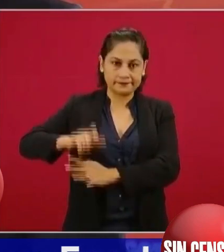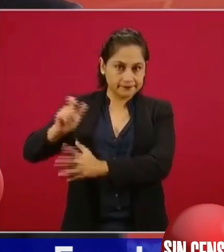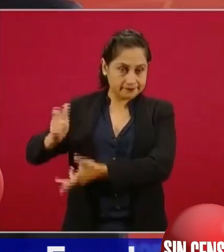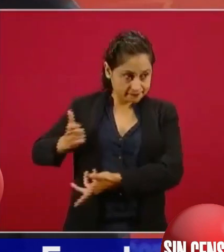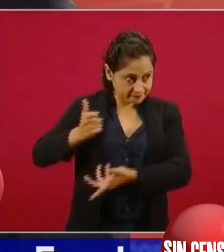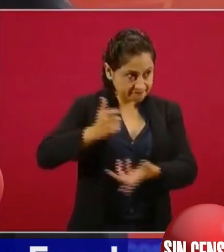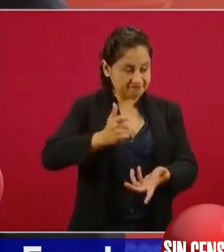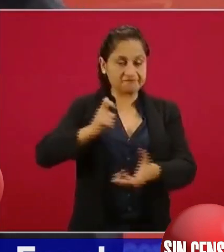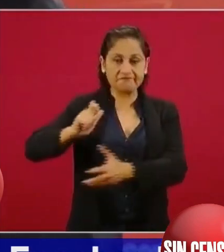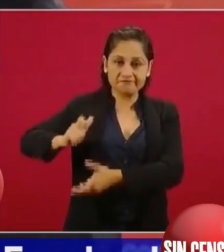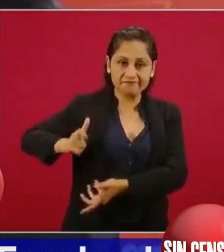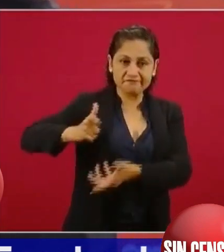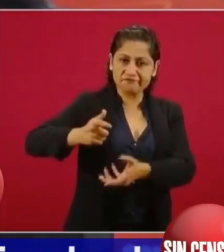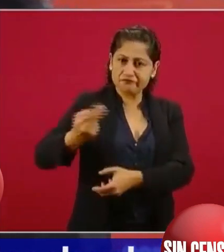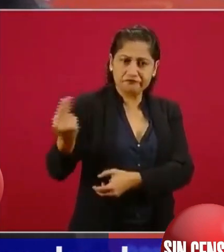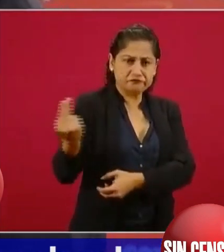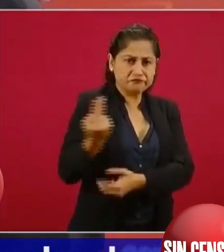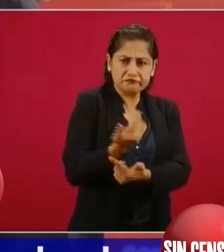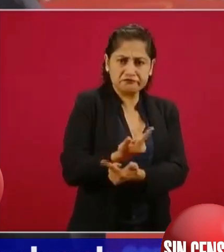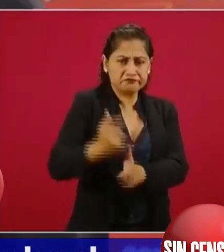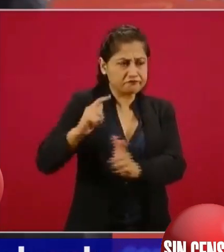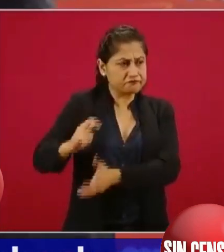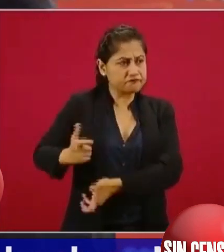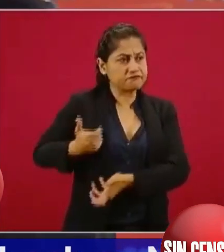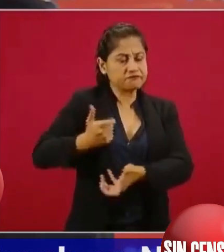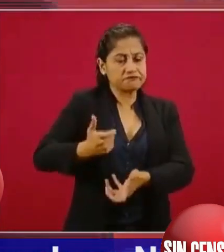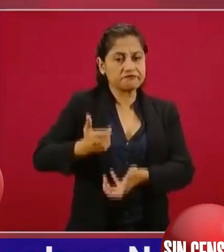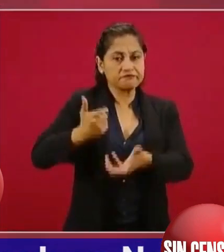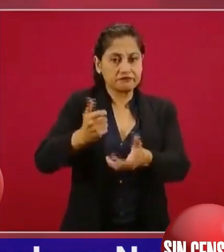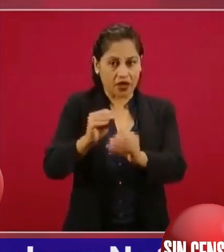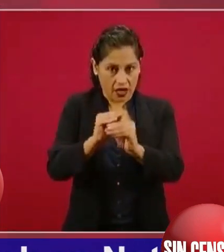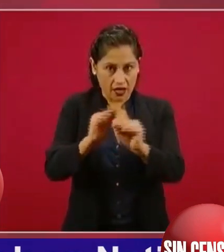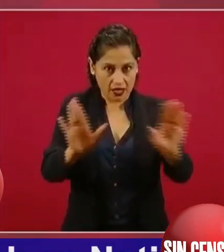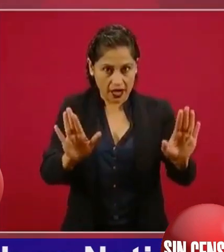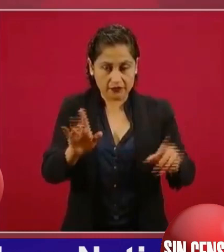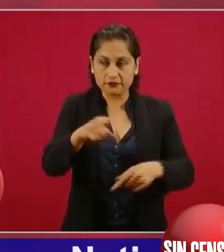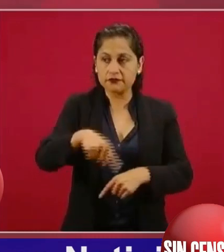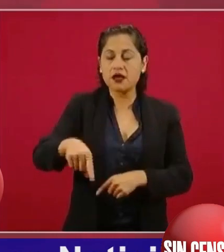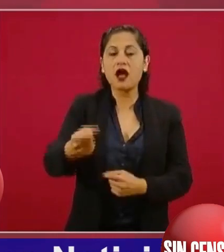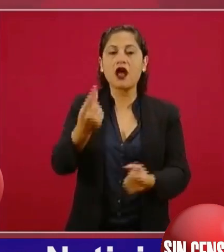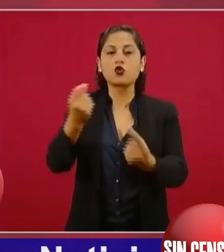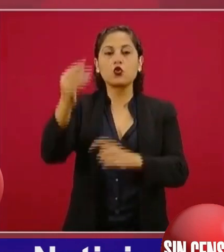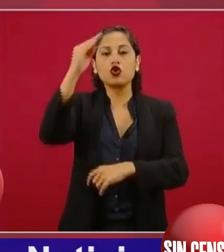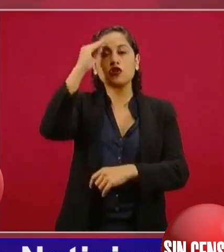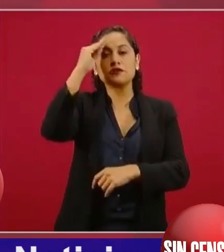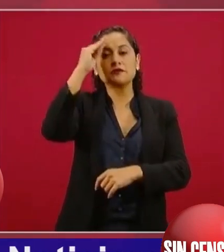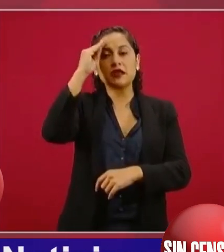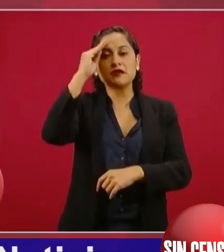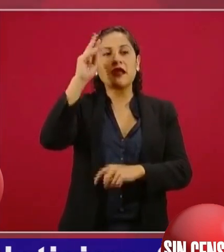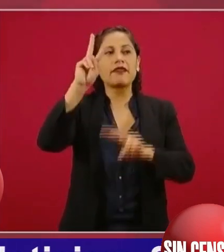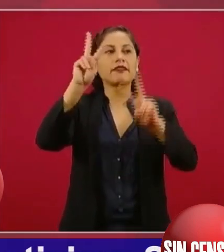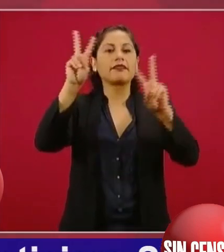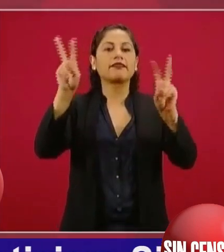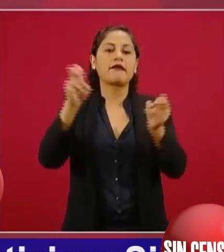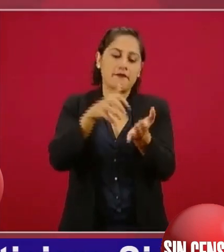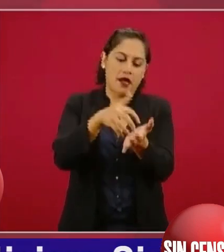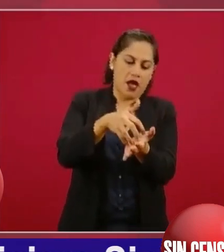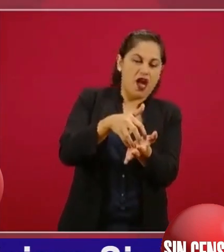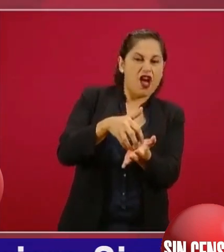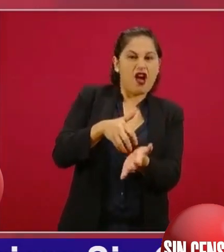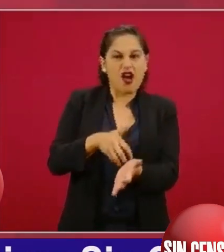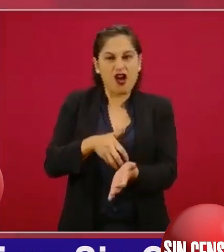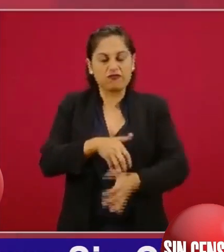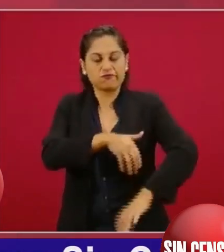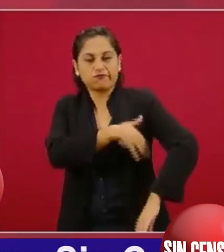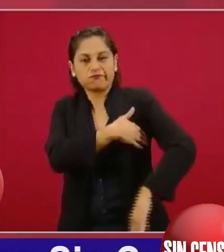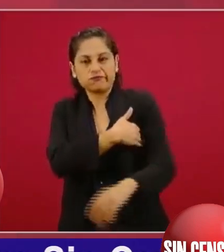que no se piense la austeridad, ¿no? Va a significar dejar sin dinero a